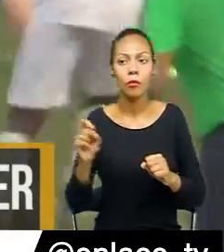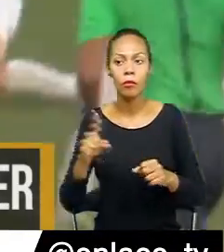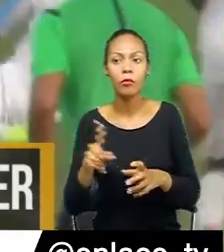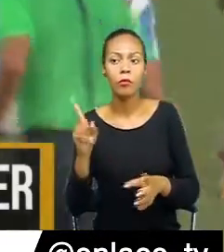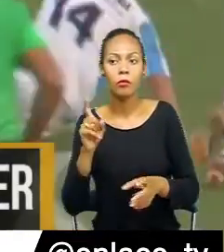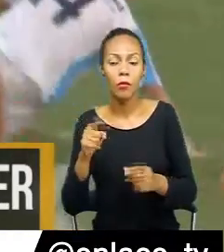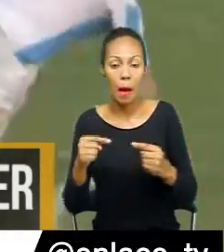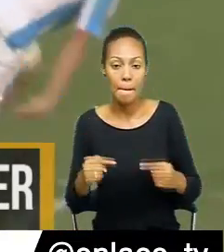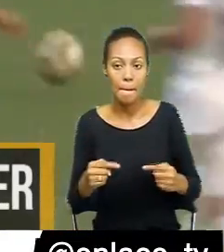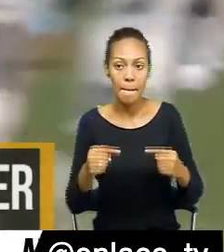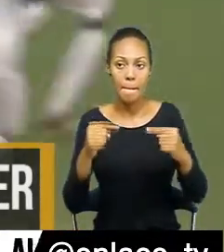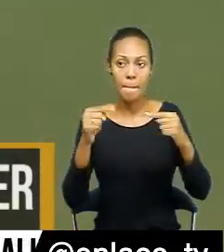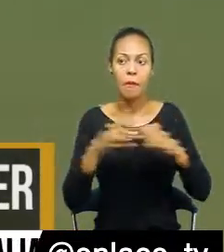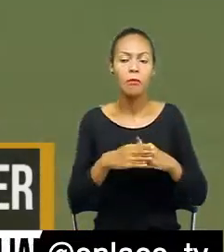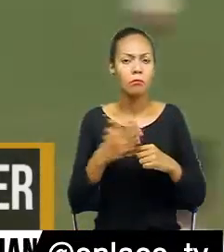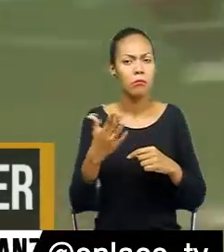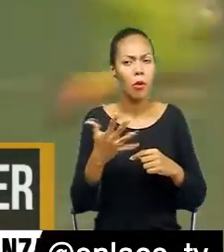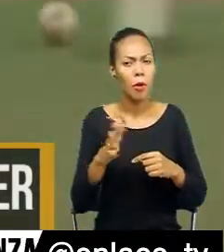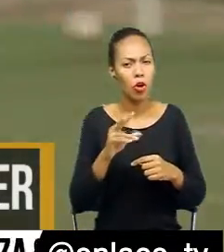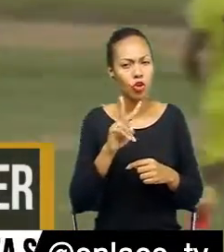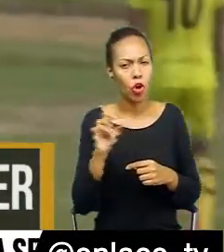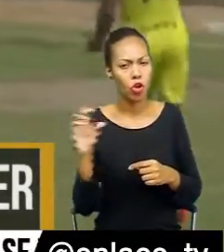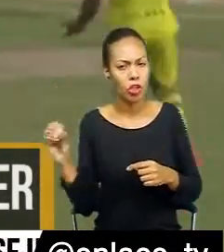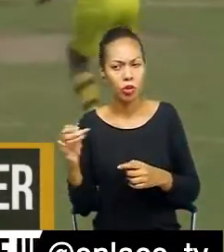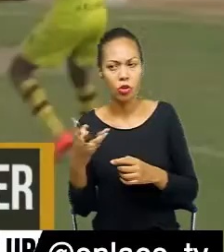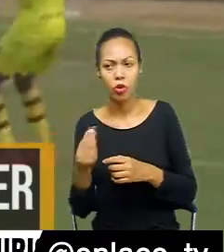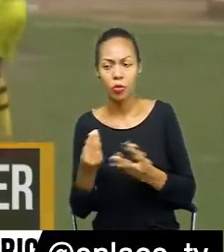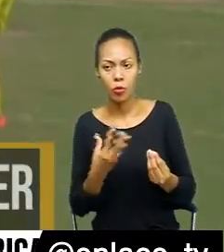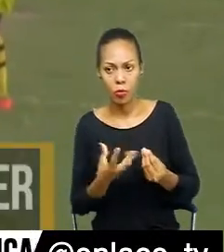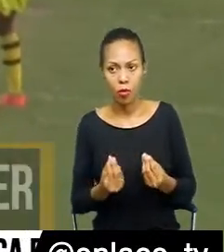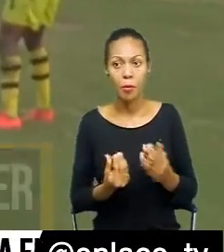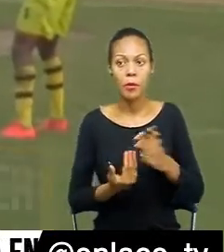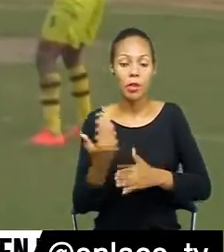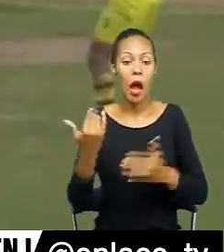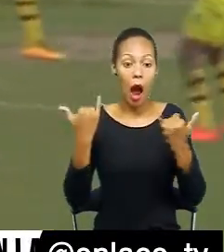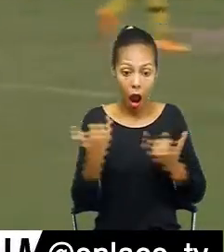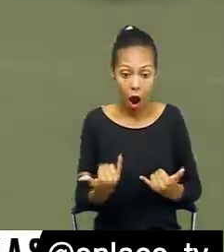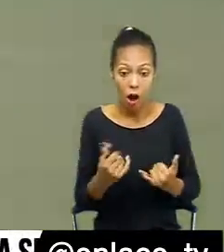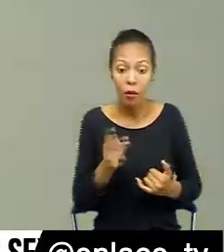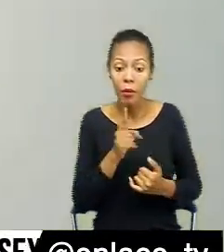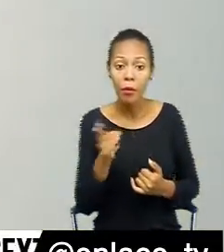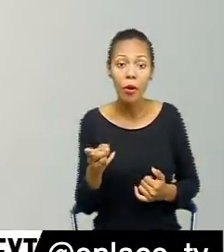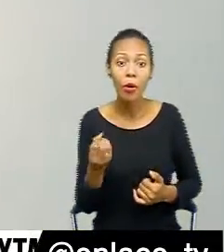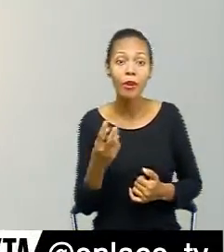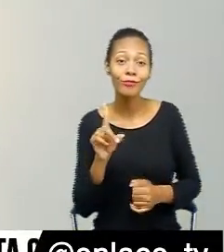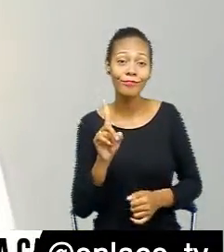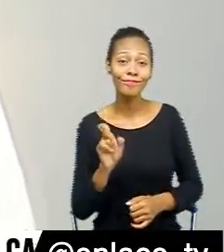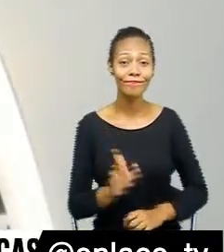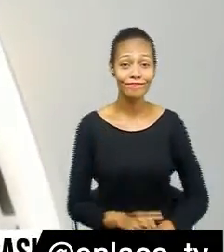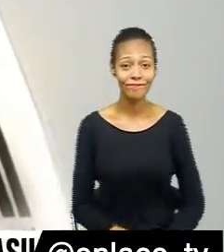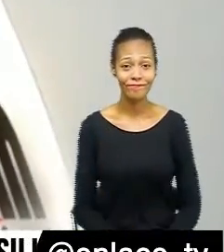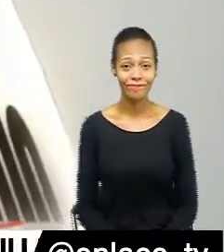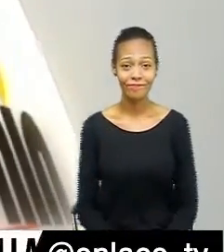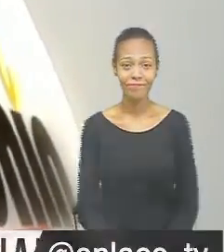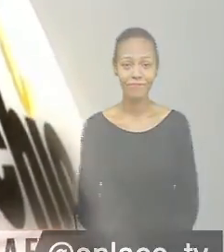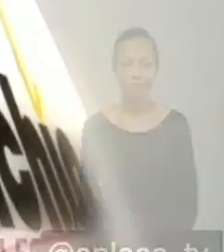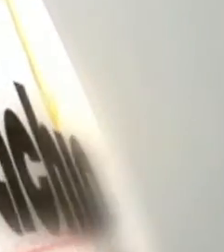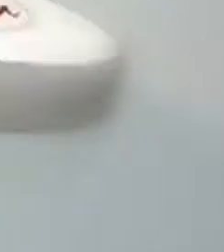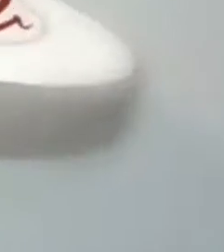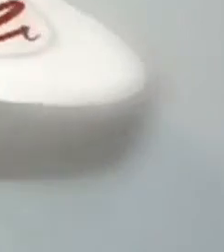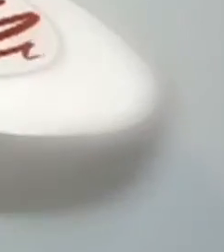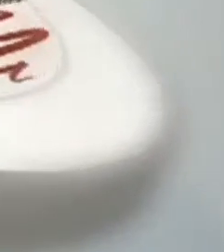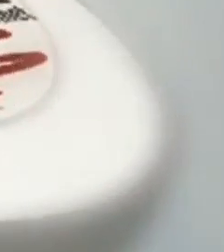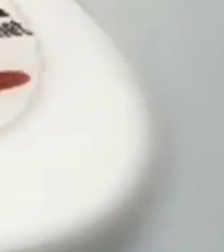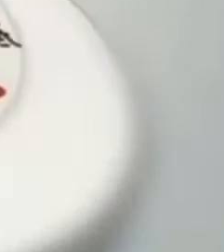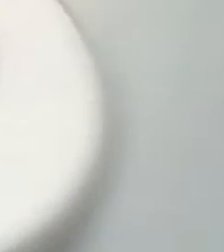donde iniciaron más de 200 equipos y quedan solo 6 en la competencia. Hasta aquí los deportes, con el patrocinio